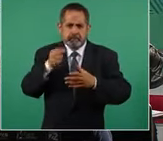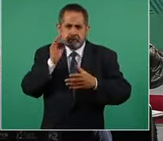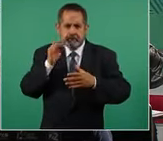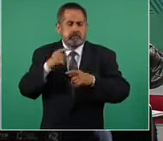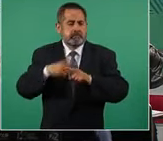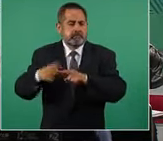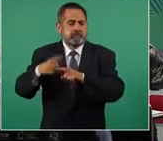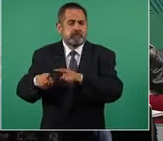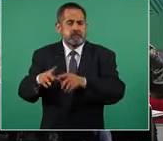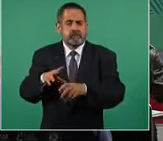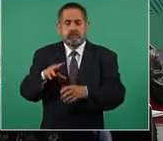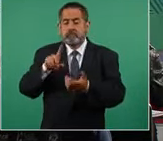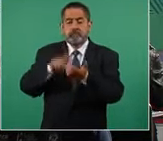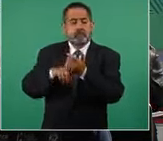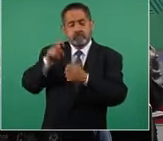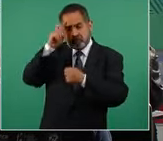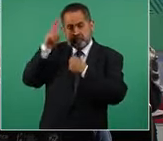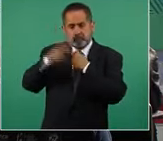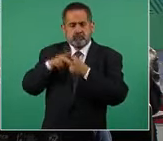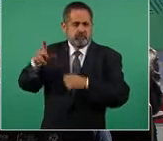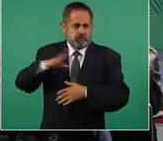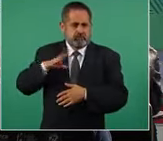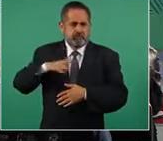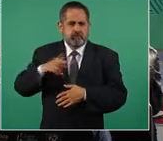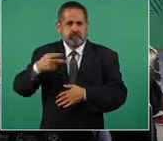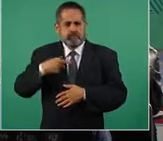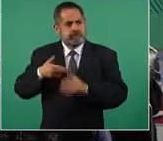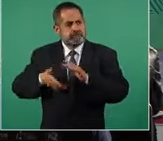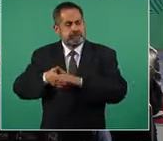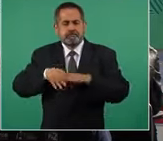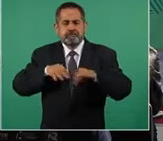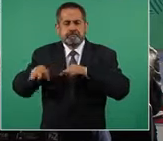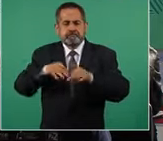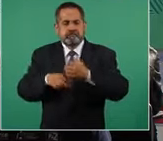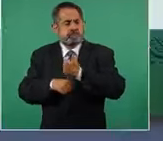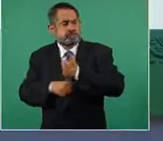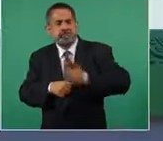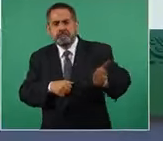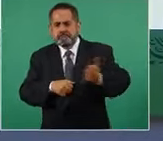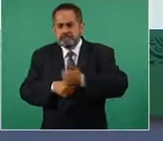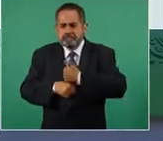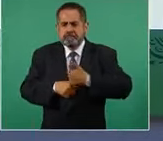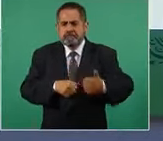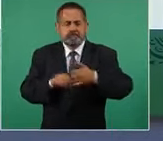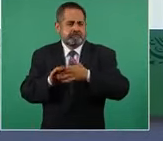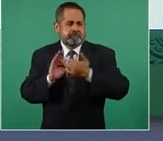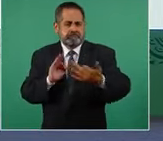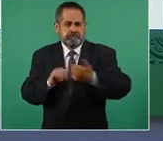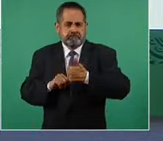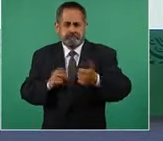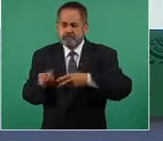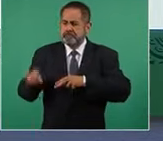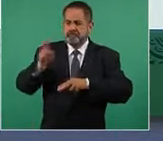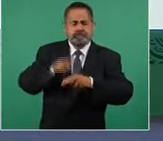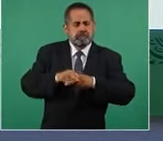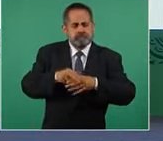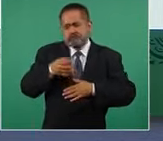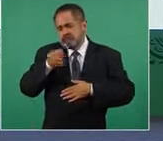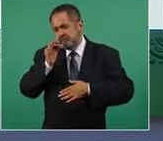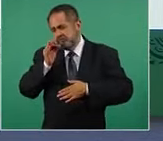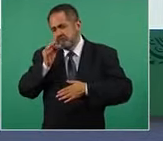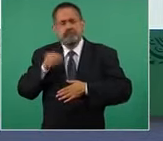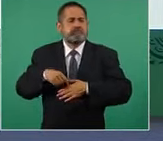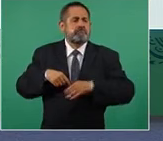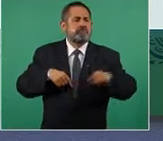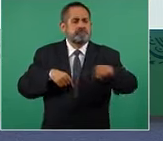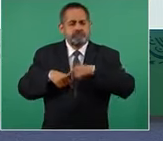servicios regulares en Europa, ustedes recordarán que hay muchos que van trabajadores de cercanías, es un lugar donde van a